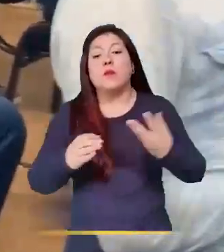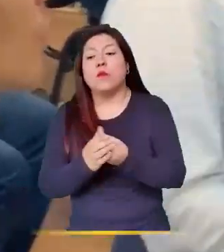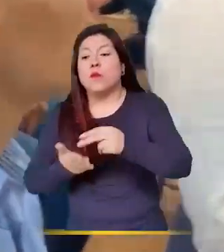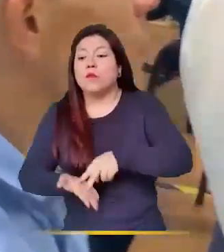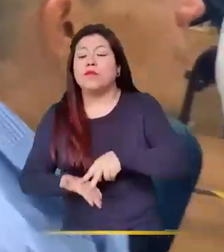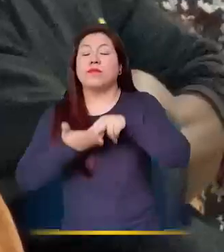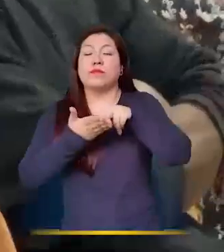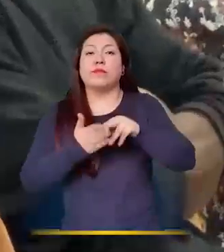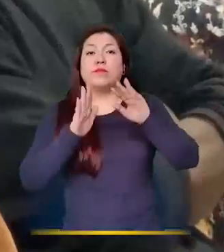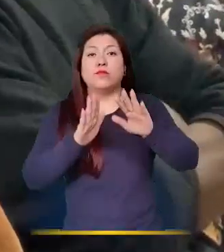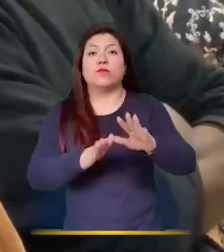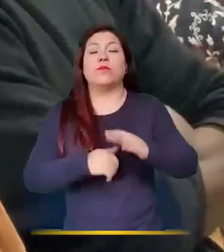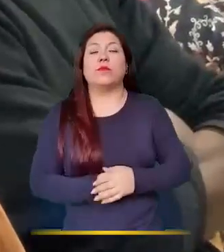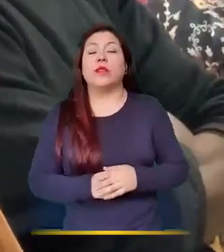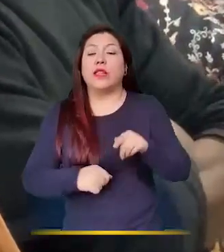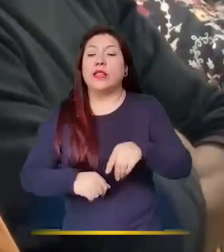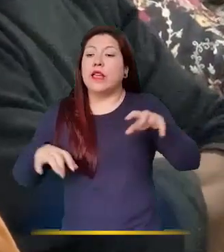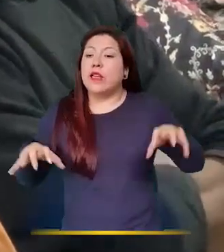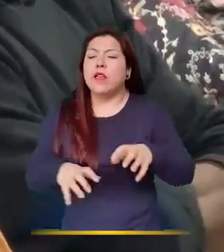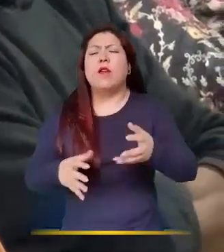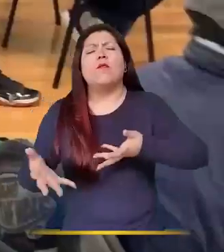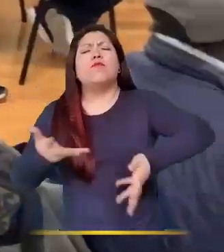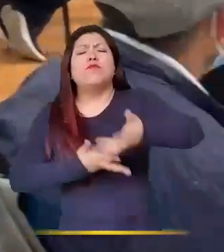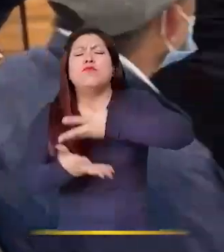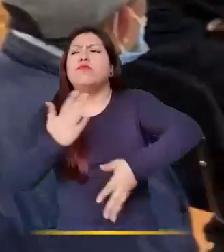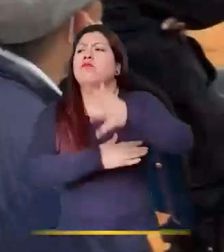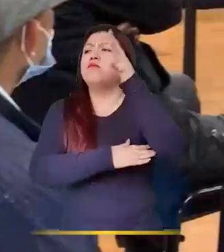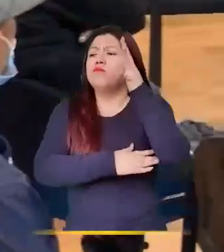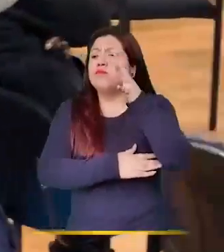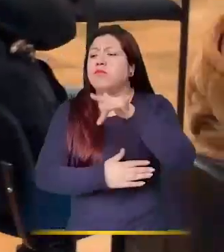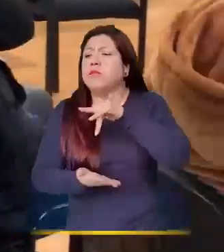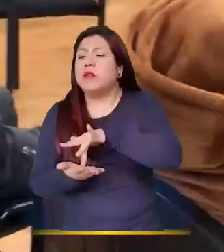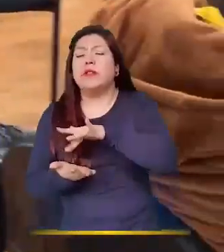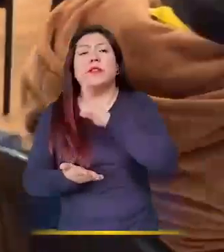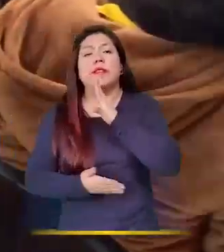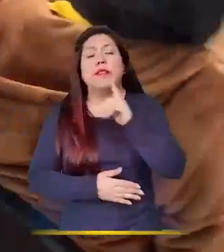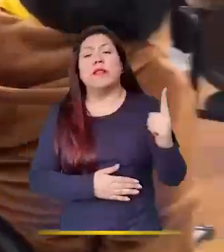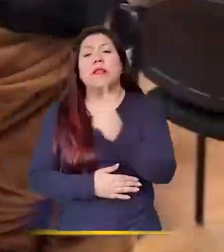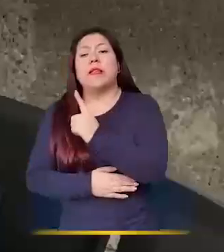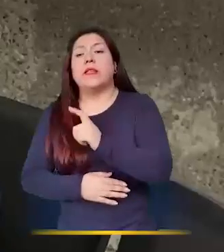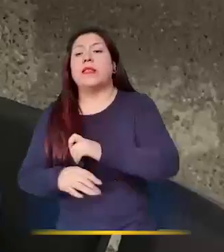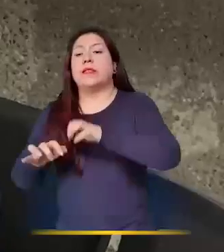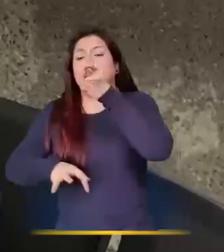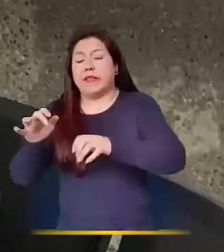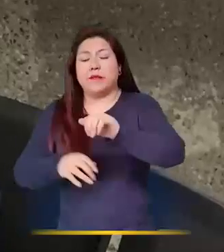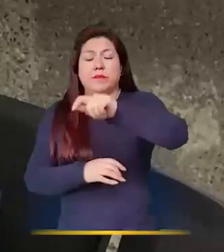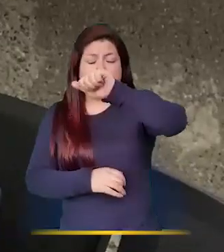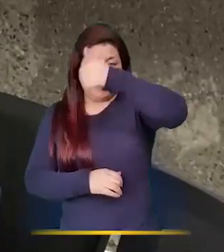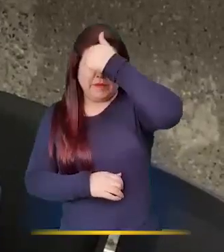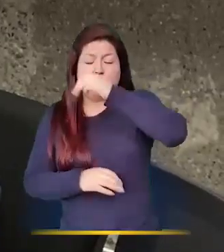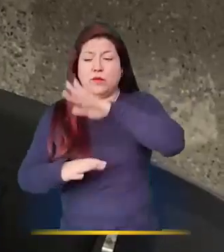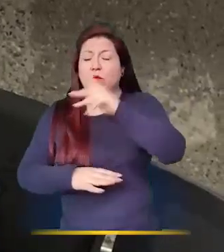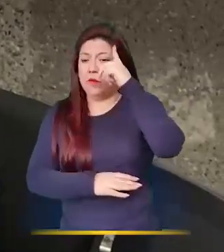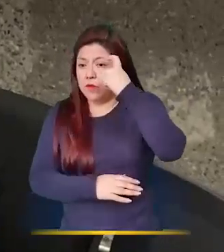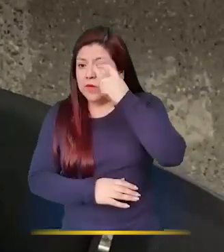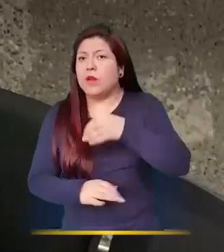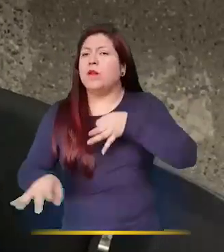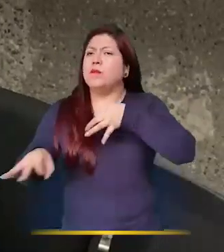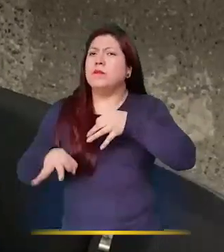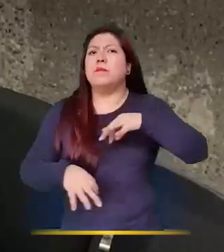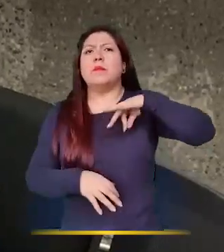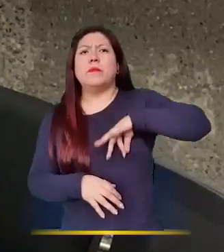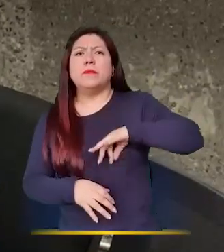de inclusión y recuperación. El evento contó con un conversatorio en el que participó el secretario distrital de gobierno. Se les explicó